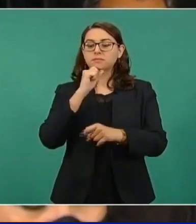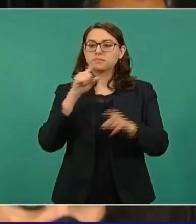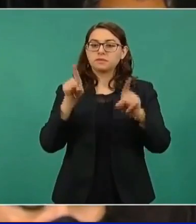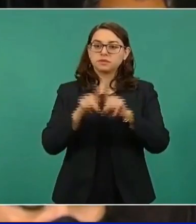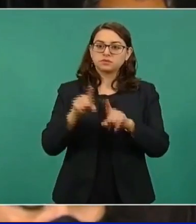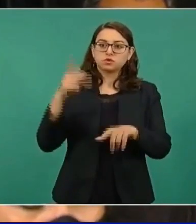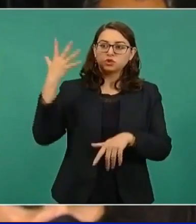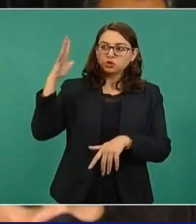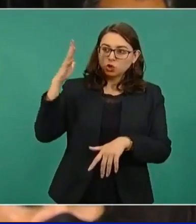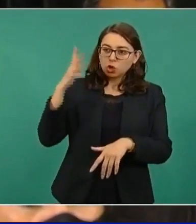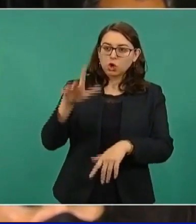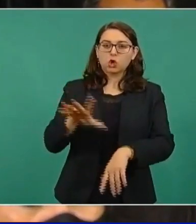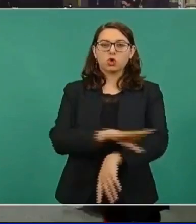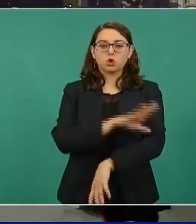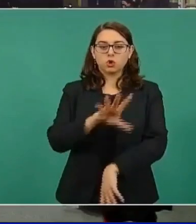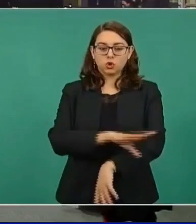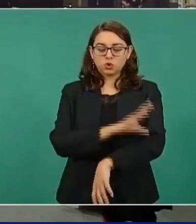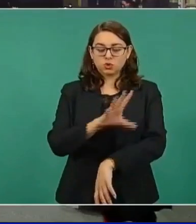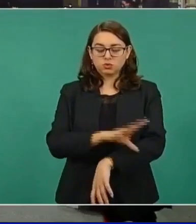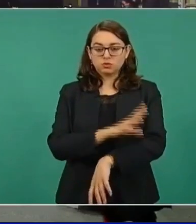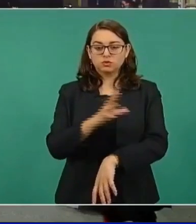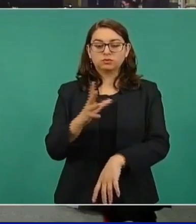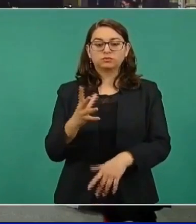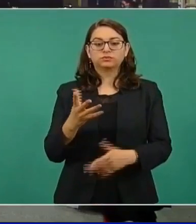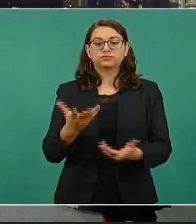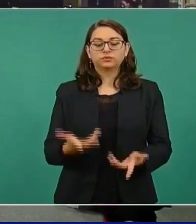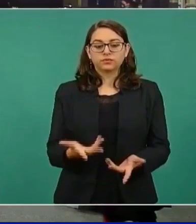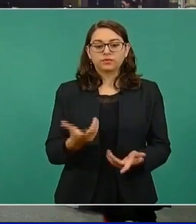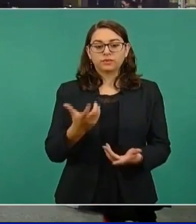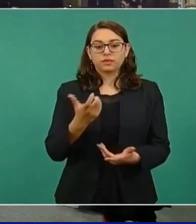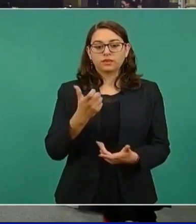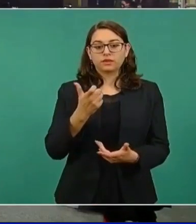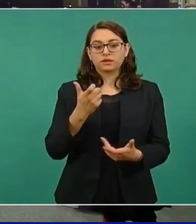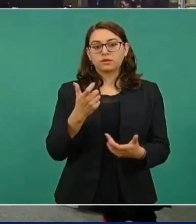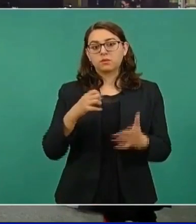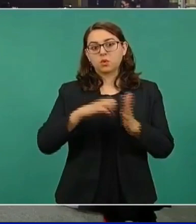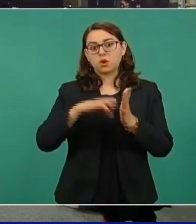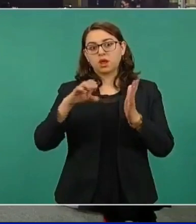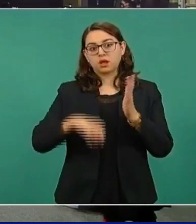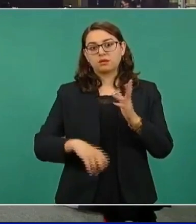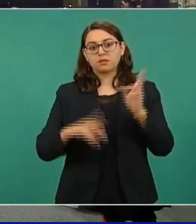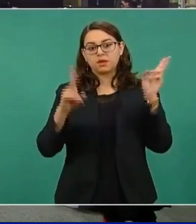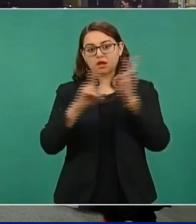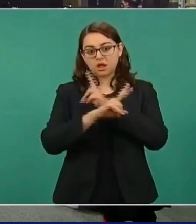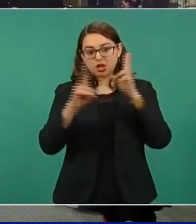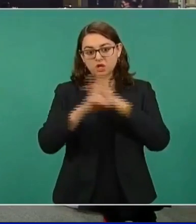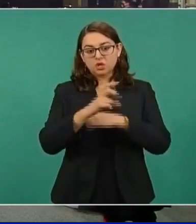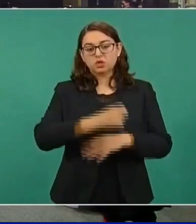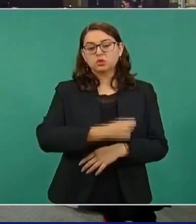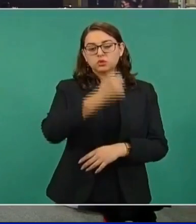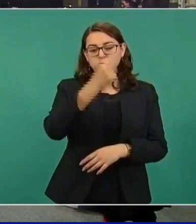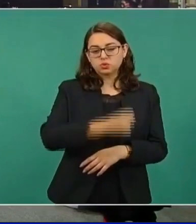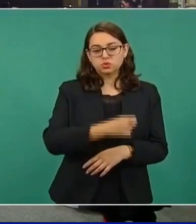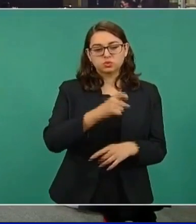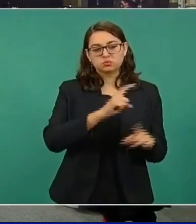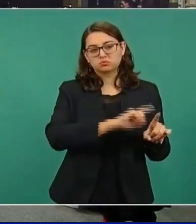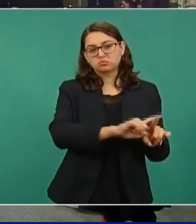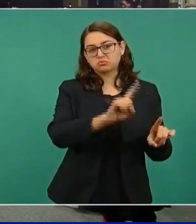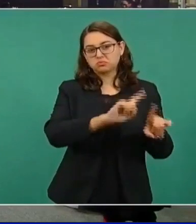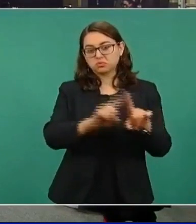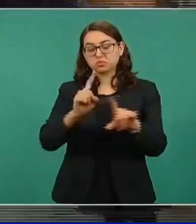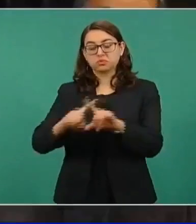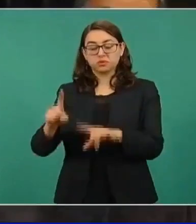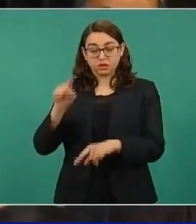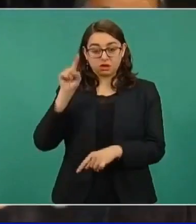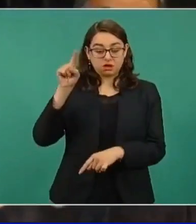autoabastecimiento y como el de Eólica del Sur, Piedra Larga, todos estos en Oaxaca